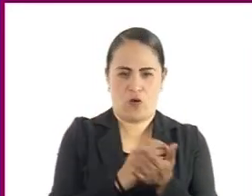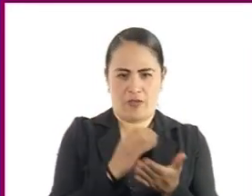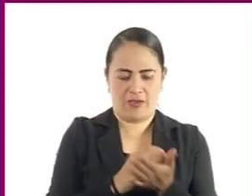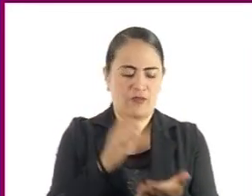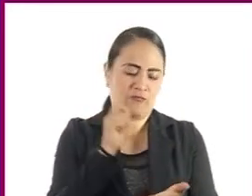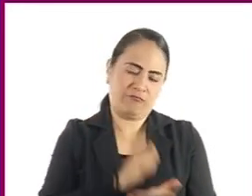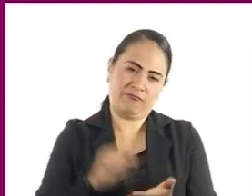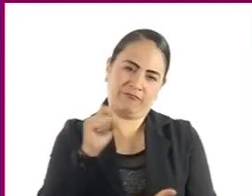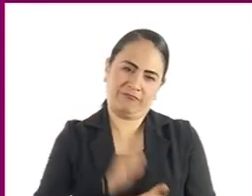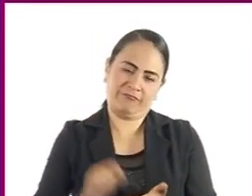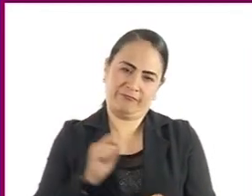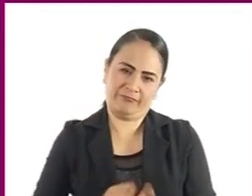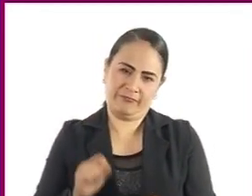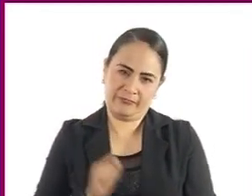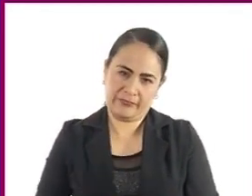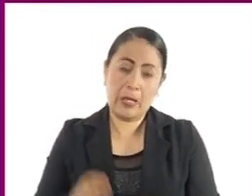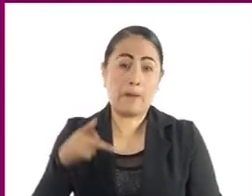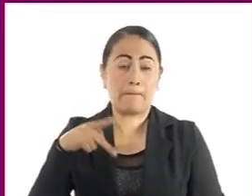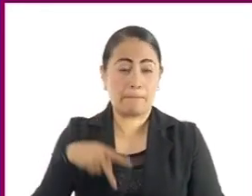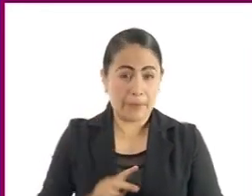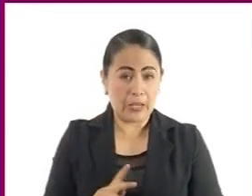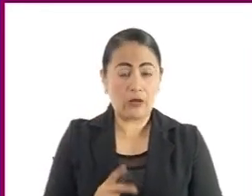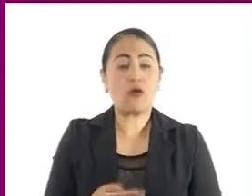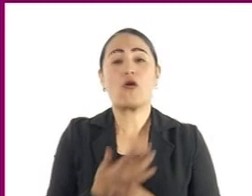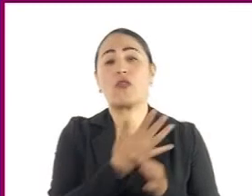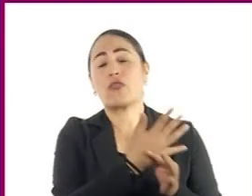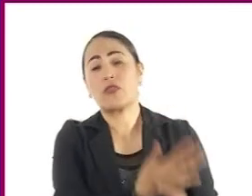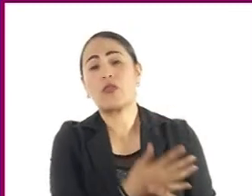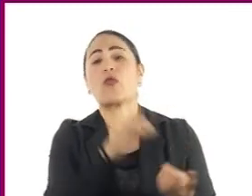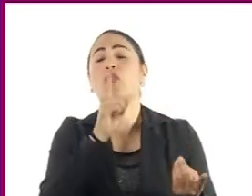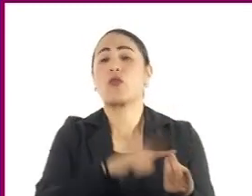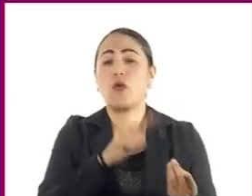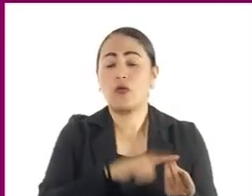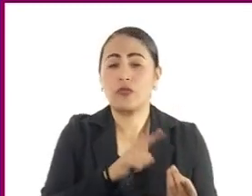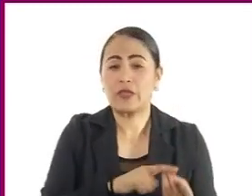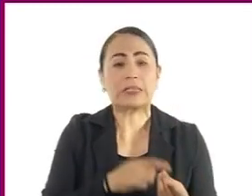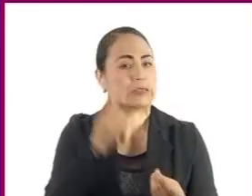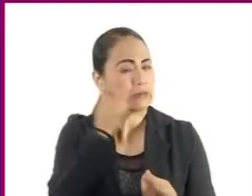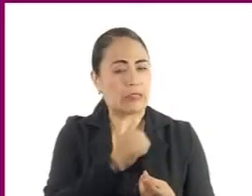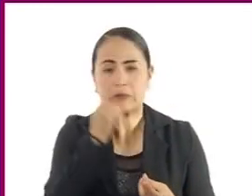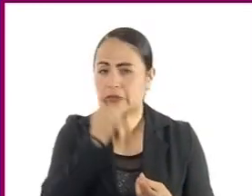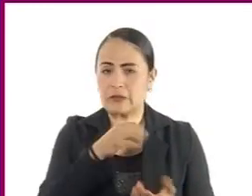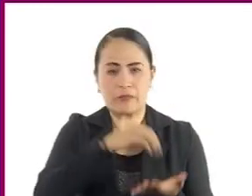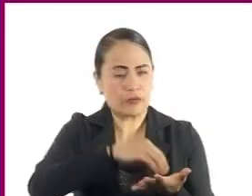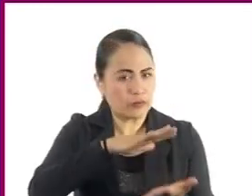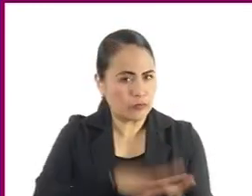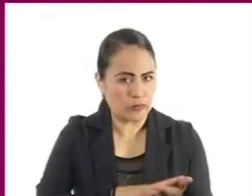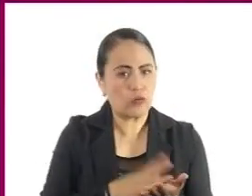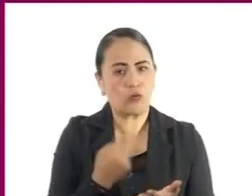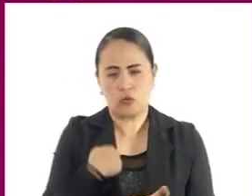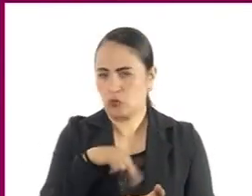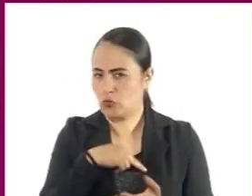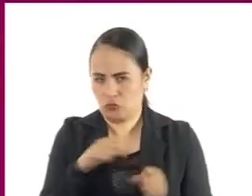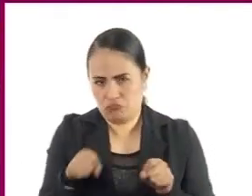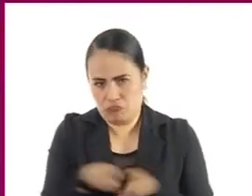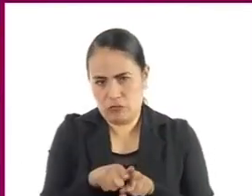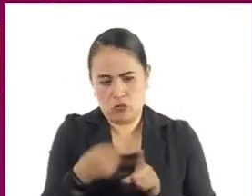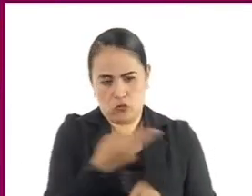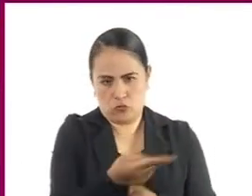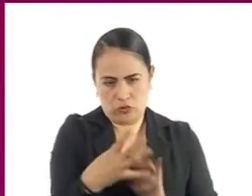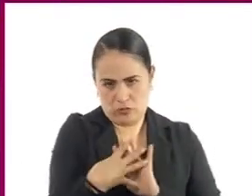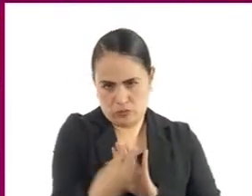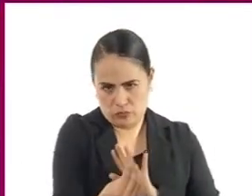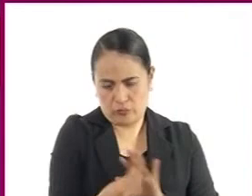cuaderno, sin olvidar que deben mencionar la referencia bibliográfica, como hicimos nosotros. Recuerden que